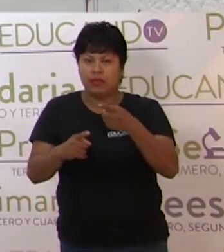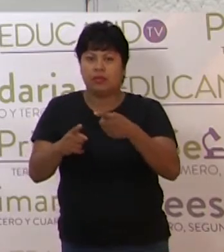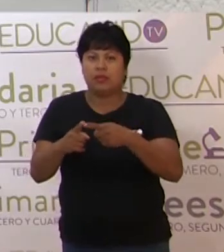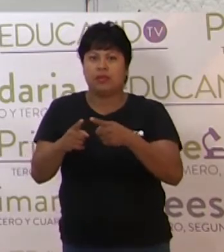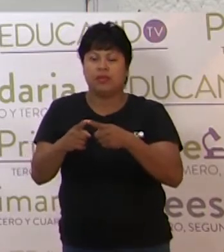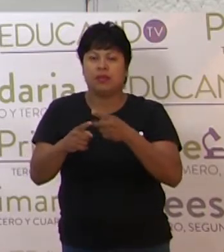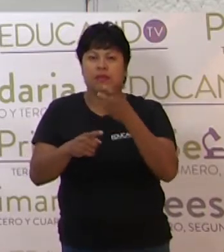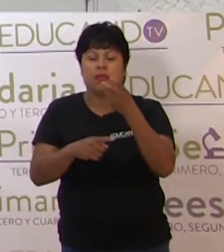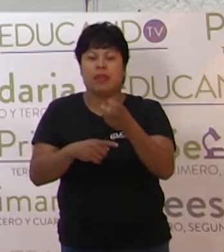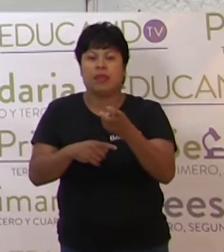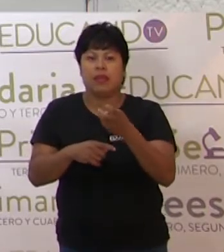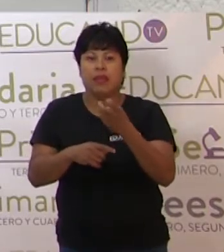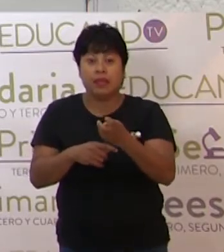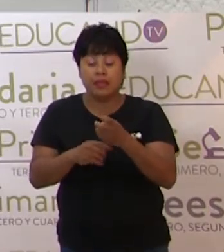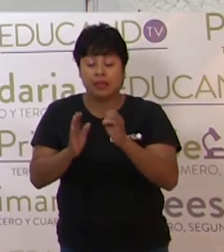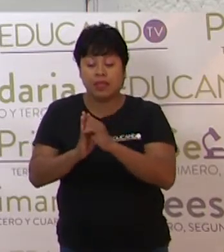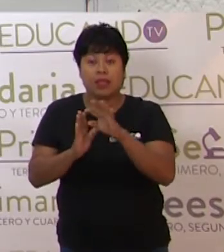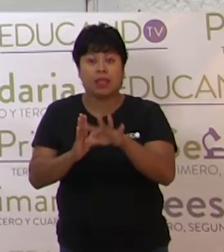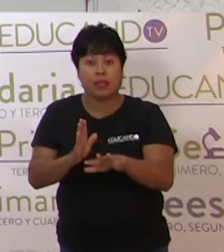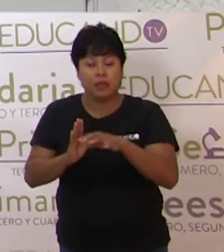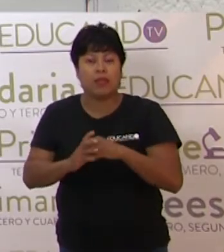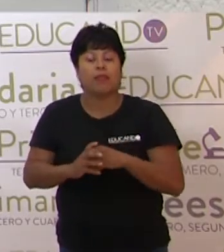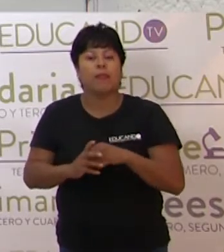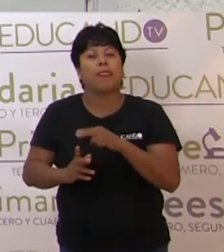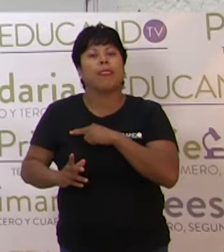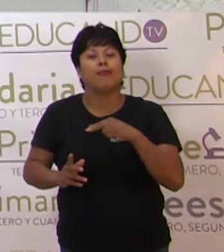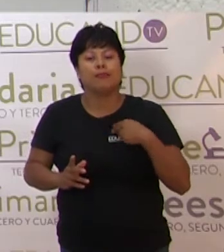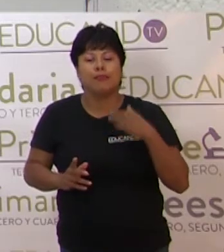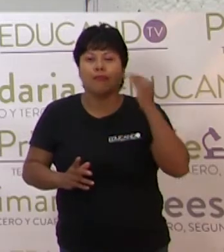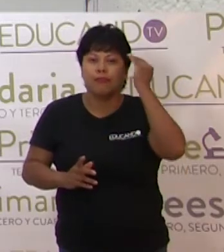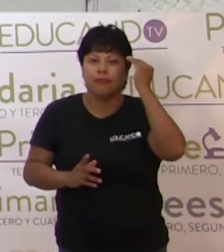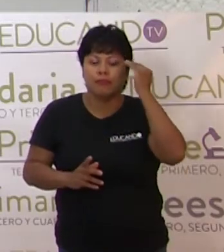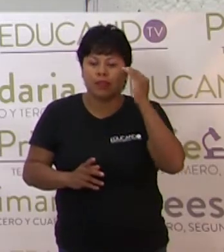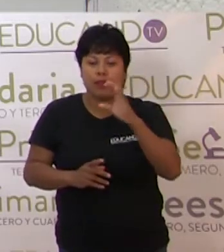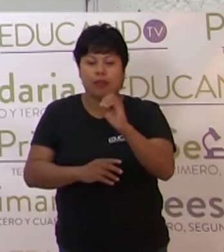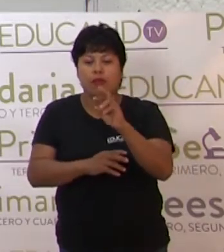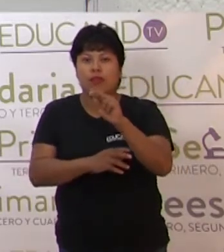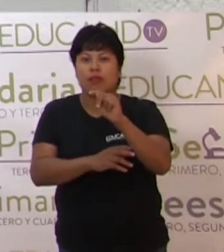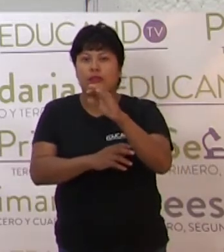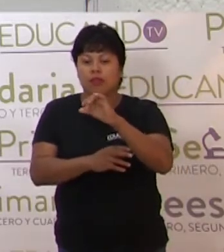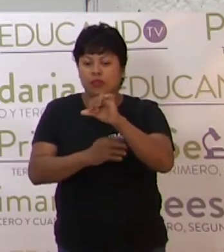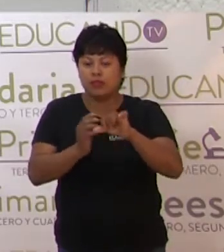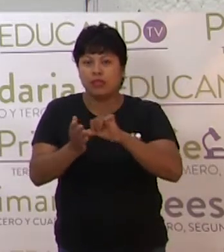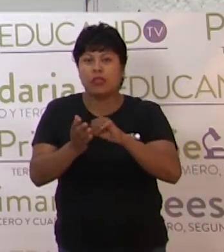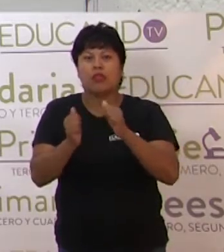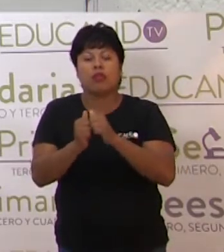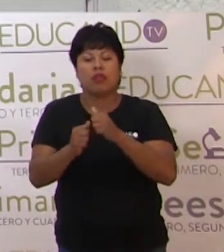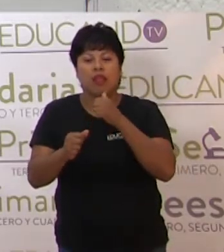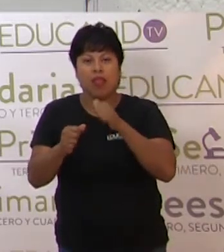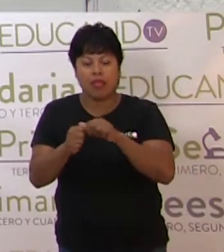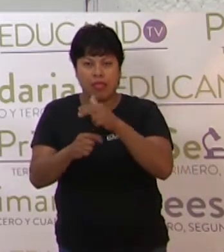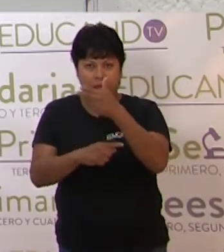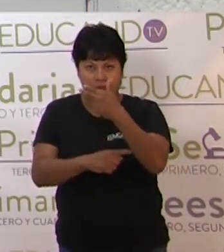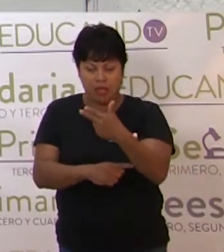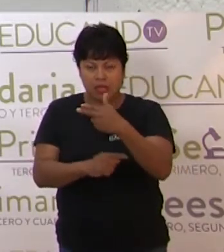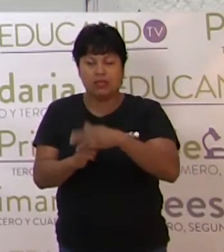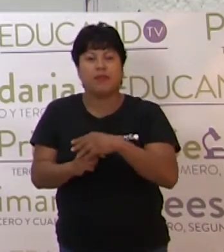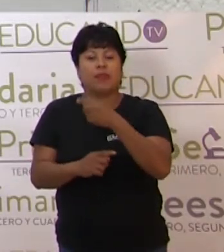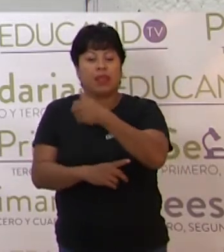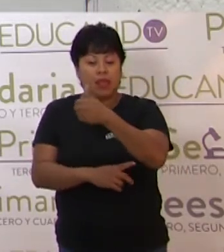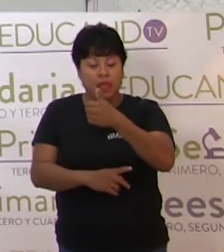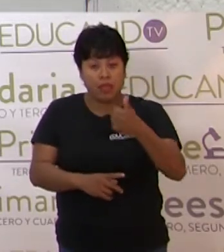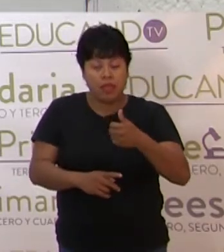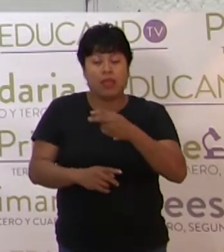en este en este ejemplo vamos a conocer otro centro con la letra h y cada una de las líneas de las